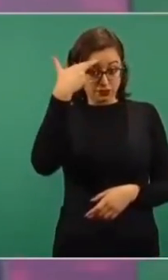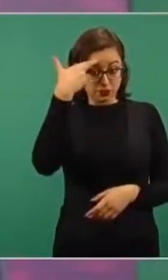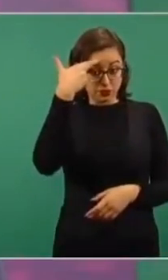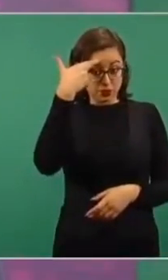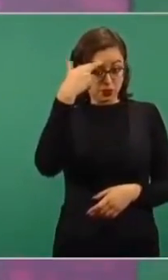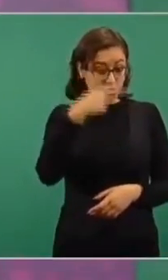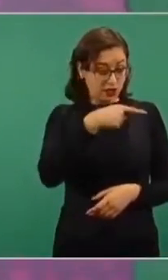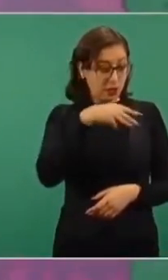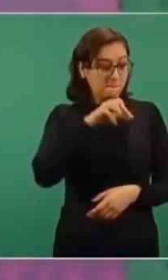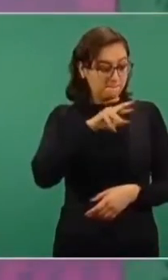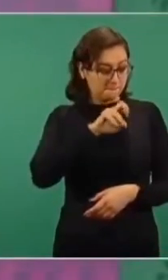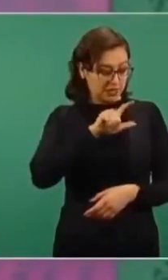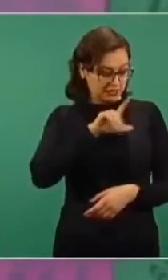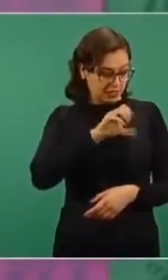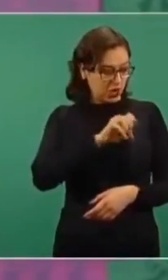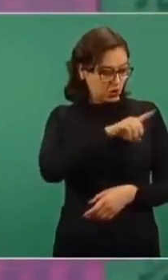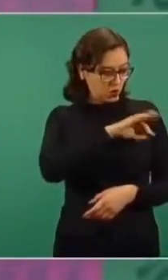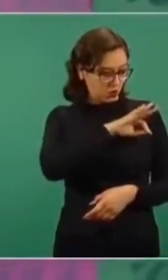Marcelo.